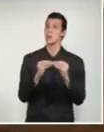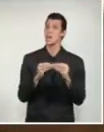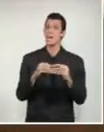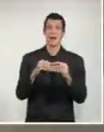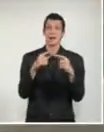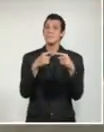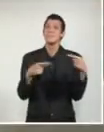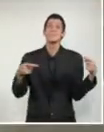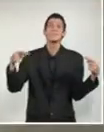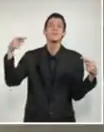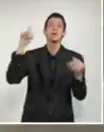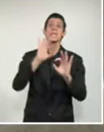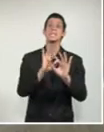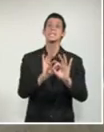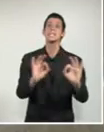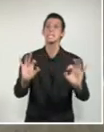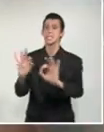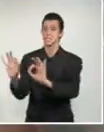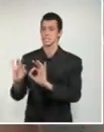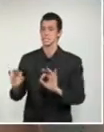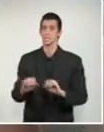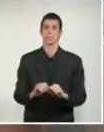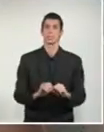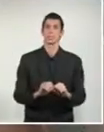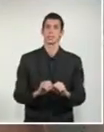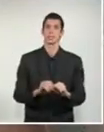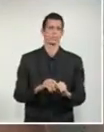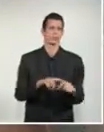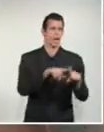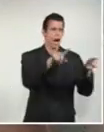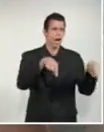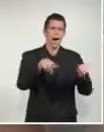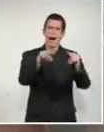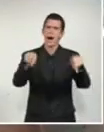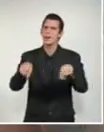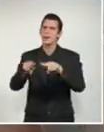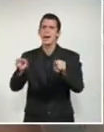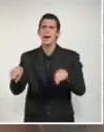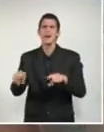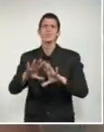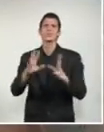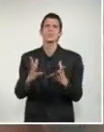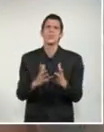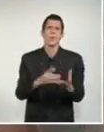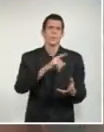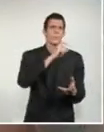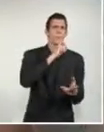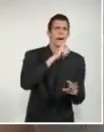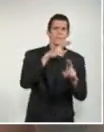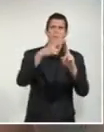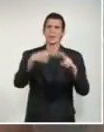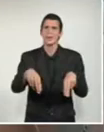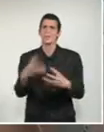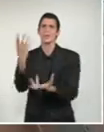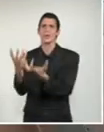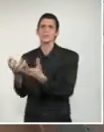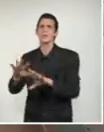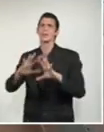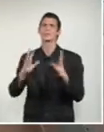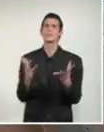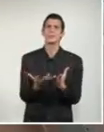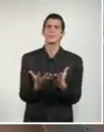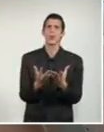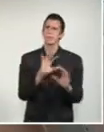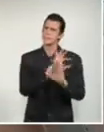tenemos jabón en todas las áreas de servicio extremando la limpieza también en en todo el restaurant